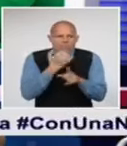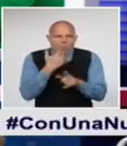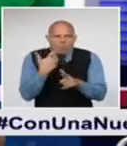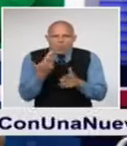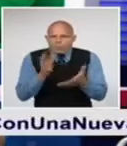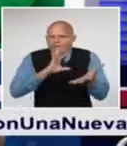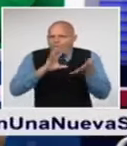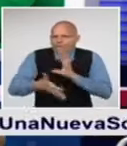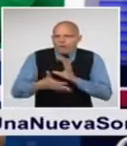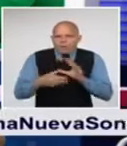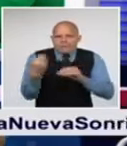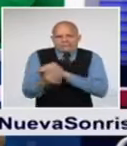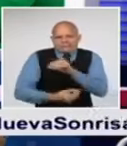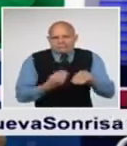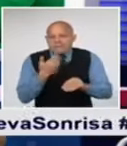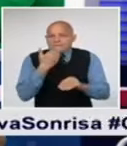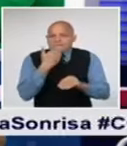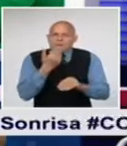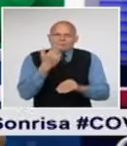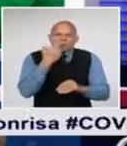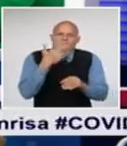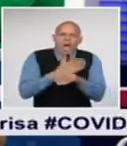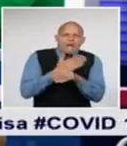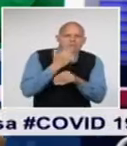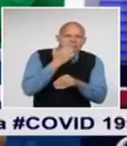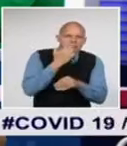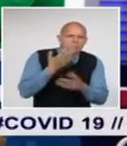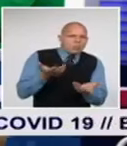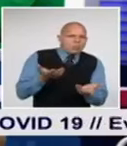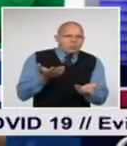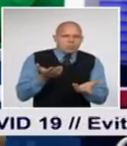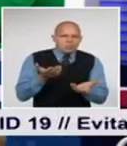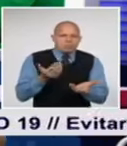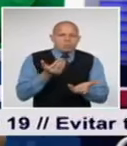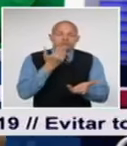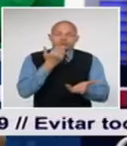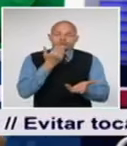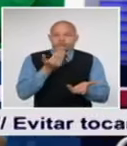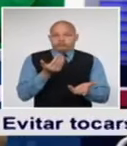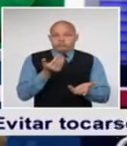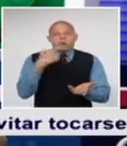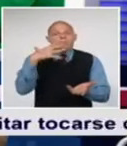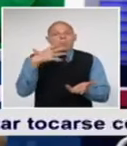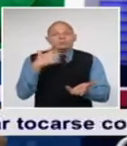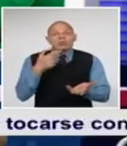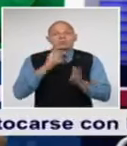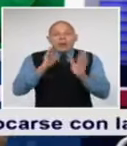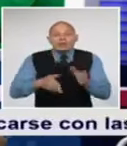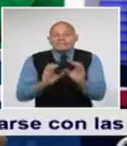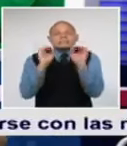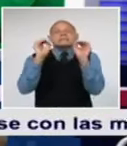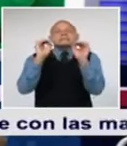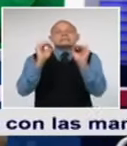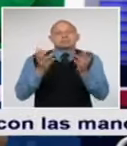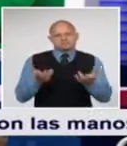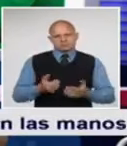etapa temprana, para evitar el desenlace fatal de algunos pacientes.